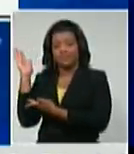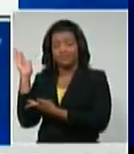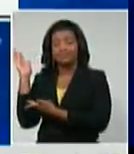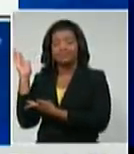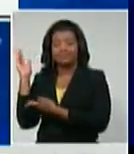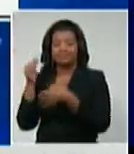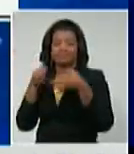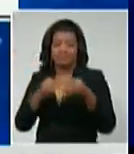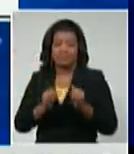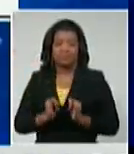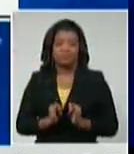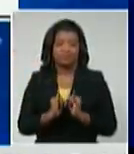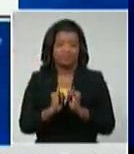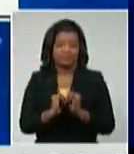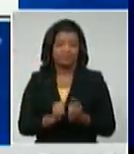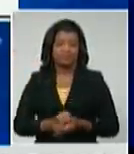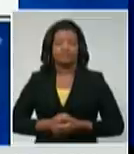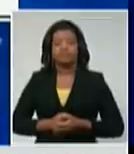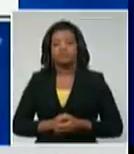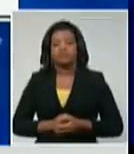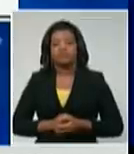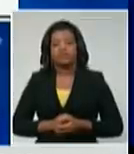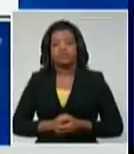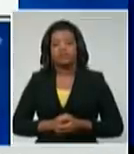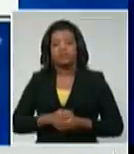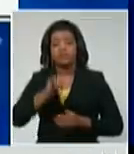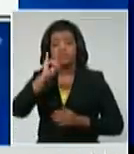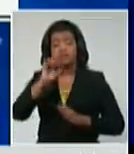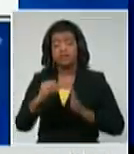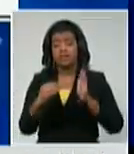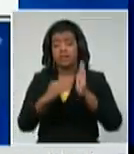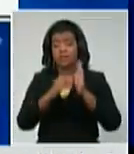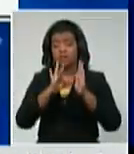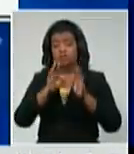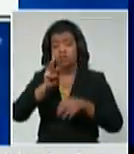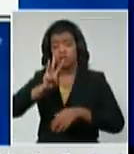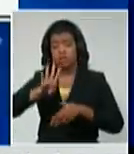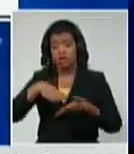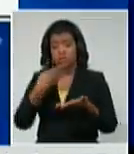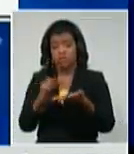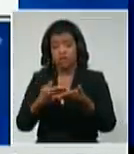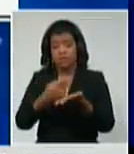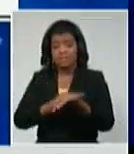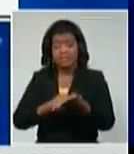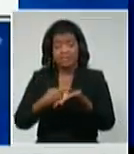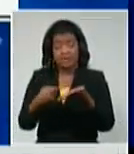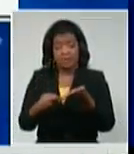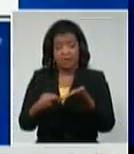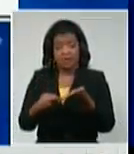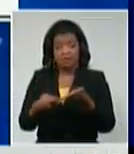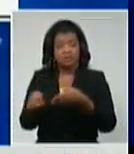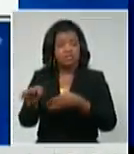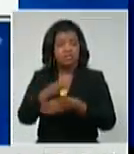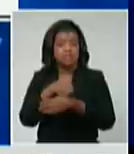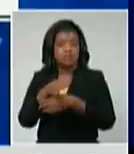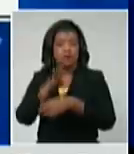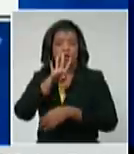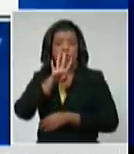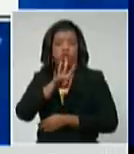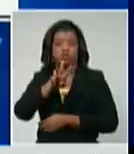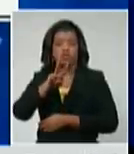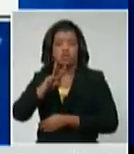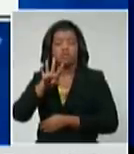gracias, de 60.083 muestras procesadas en la semana, estamos hablando de